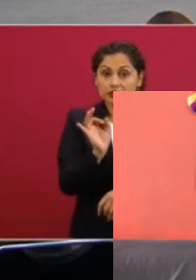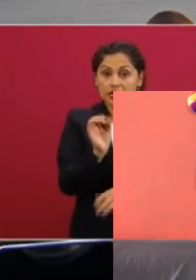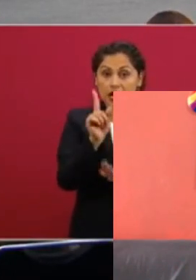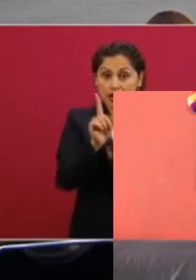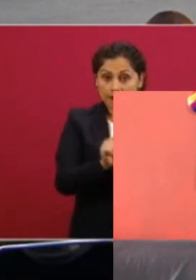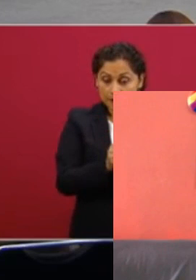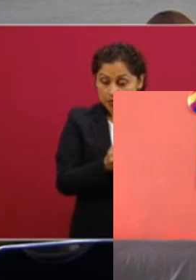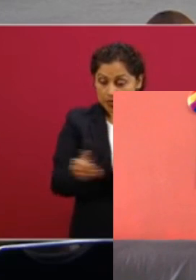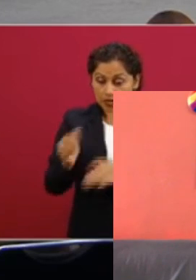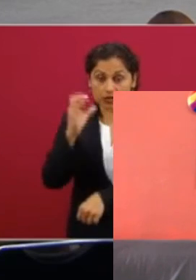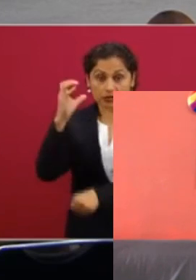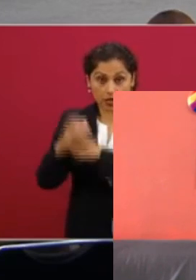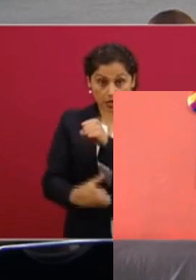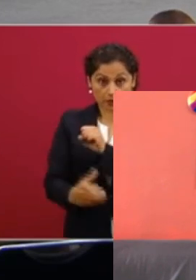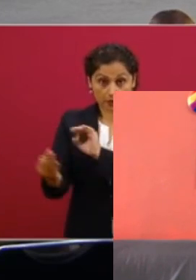con